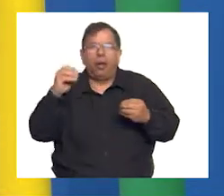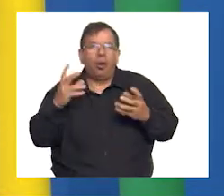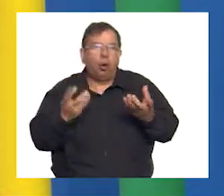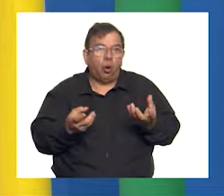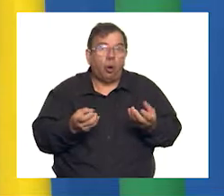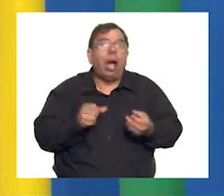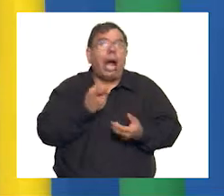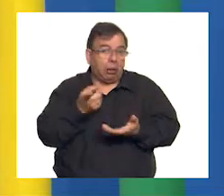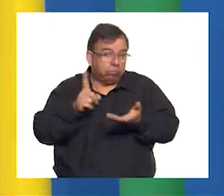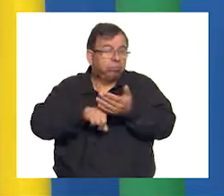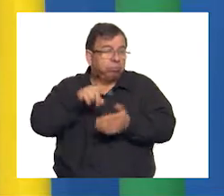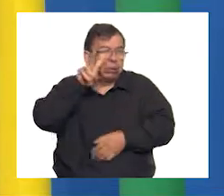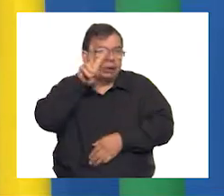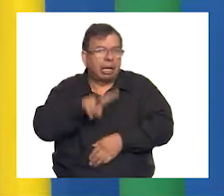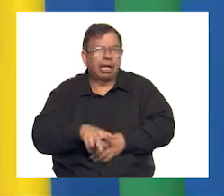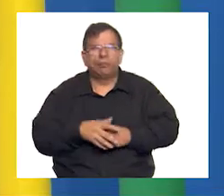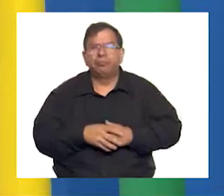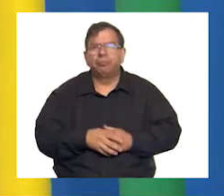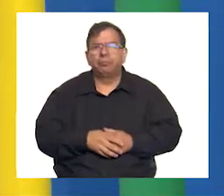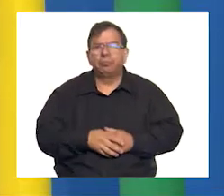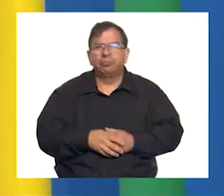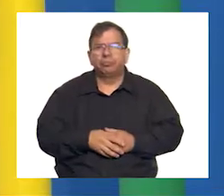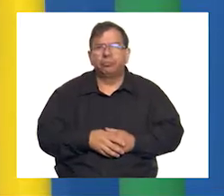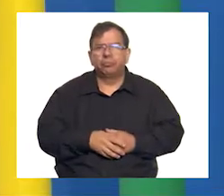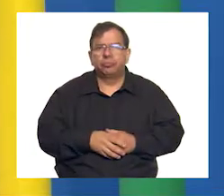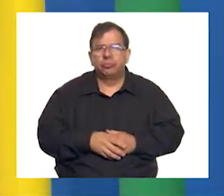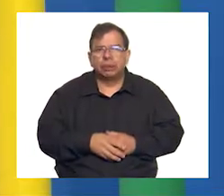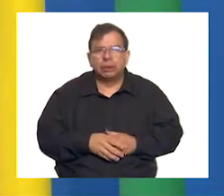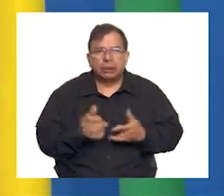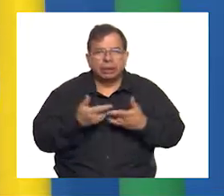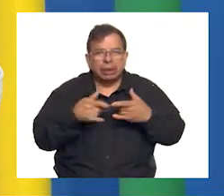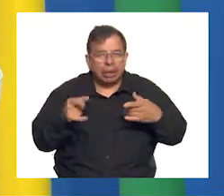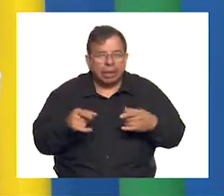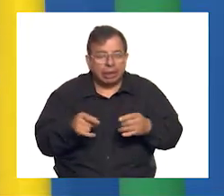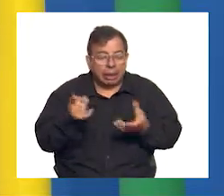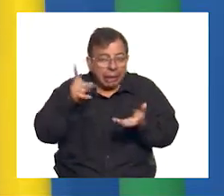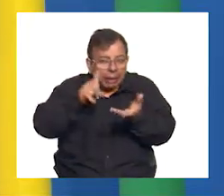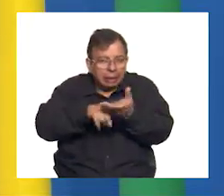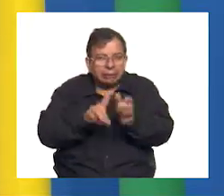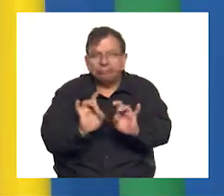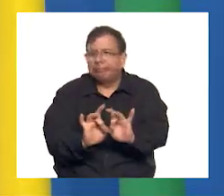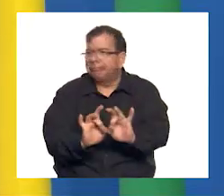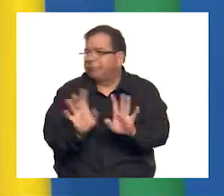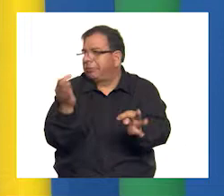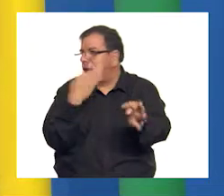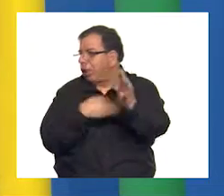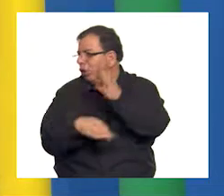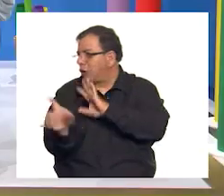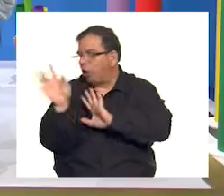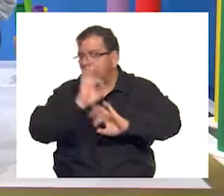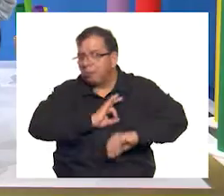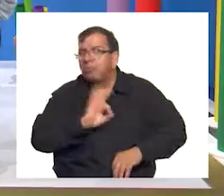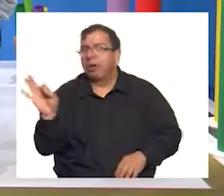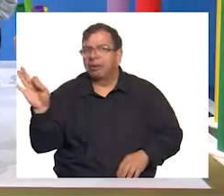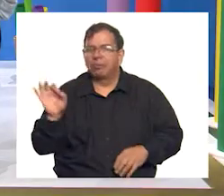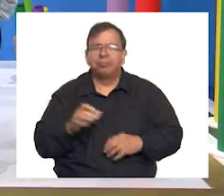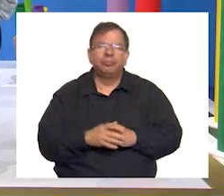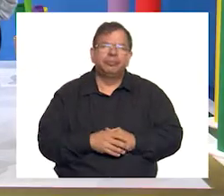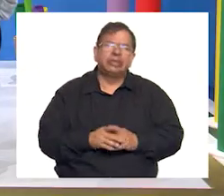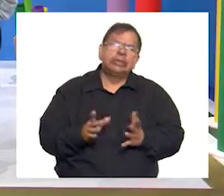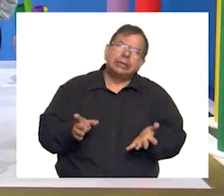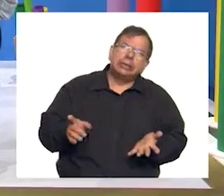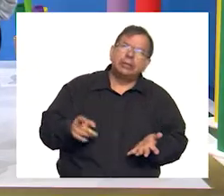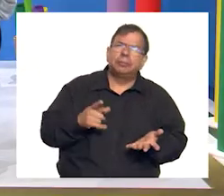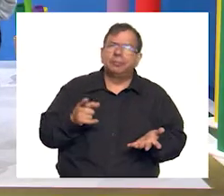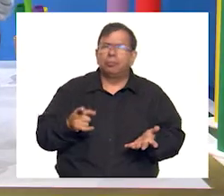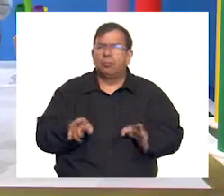que son reales. Es decir, en una leyenda puede pasar de todo. Se me ocurre, por ejemplo,